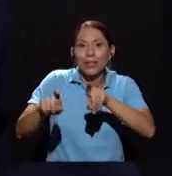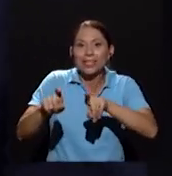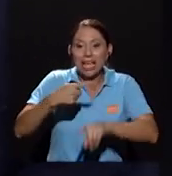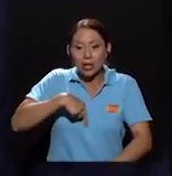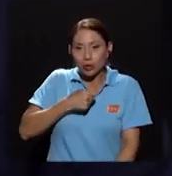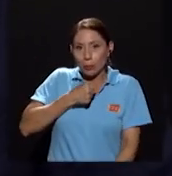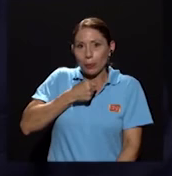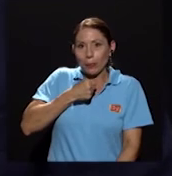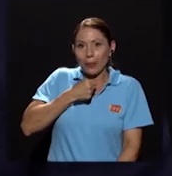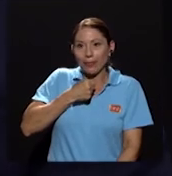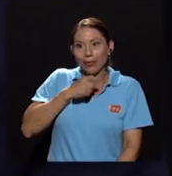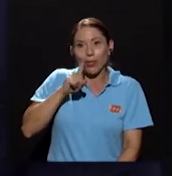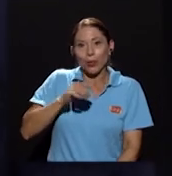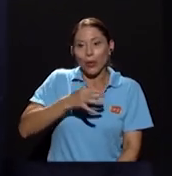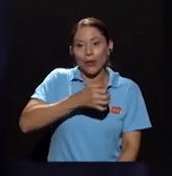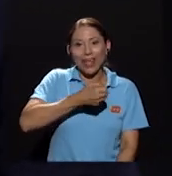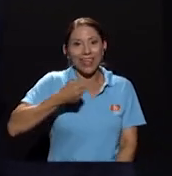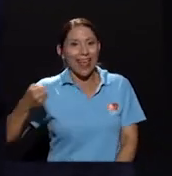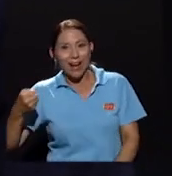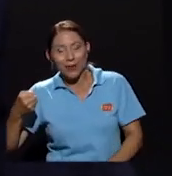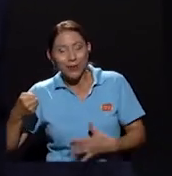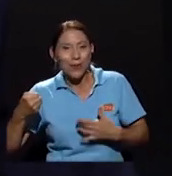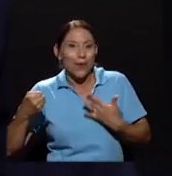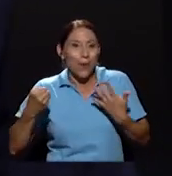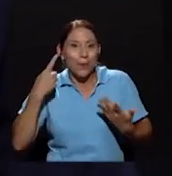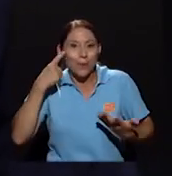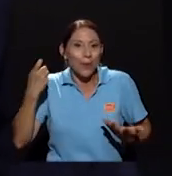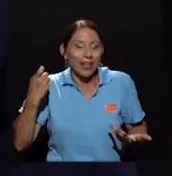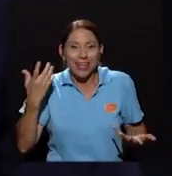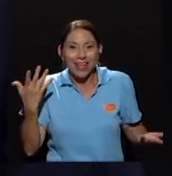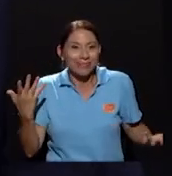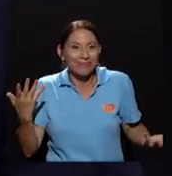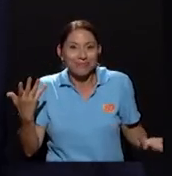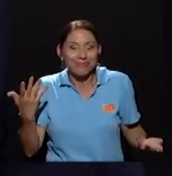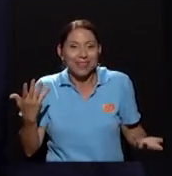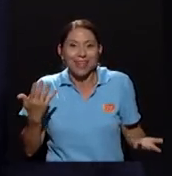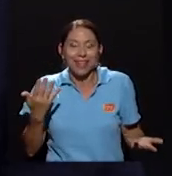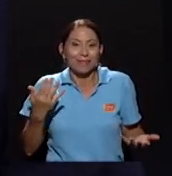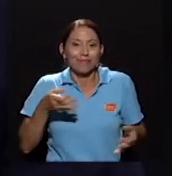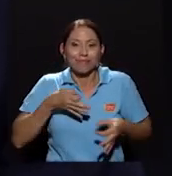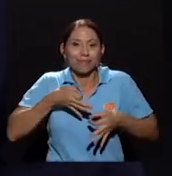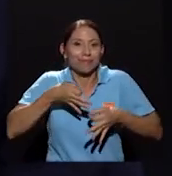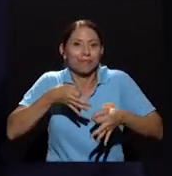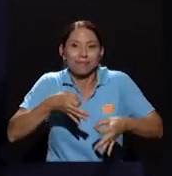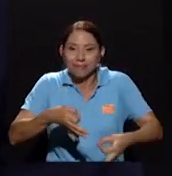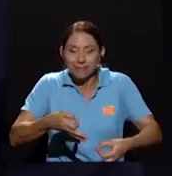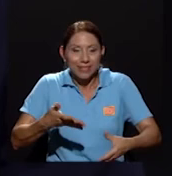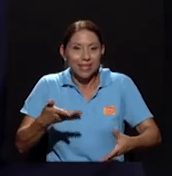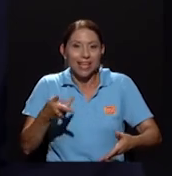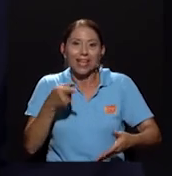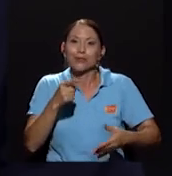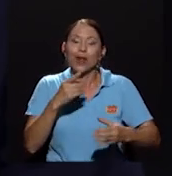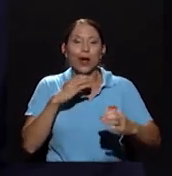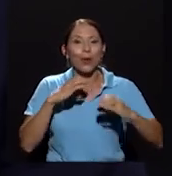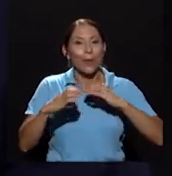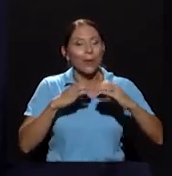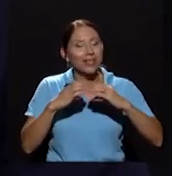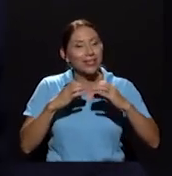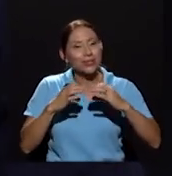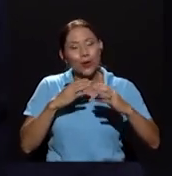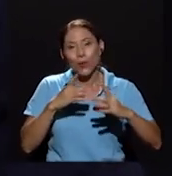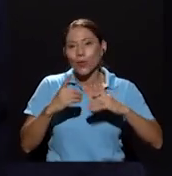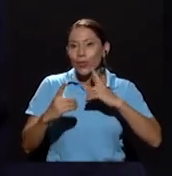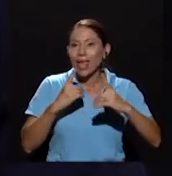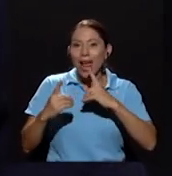de la de la boca porque éste se convertía fácilmente en una conversación en un